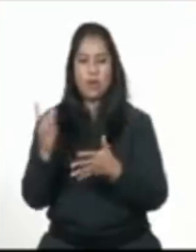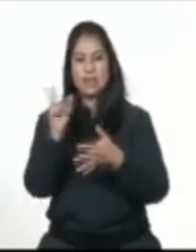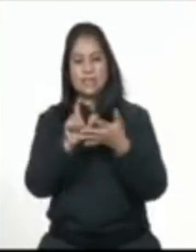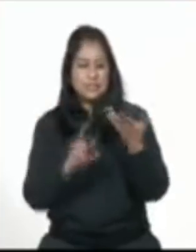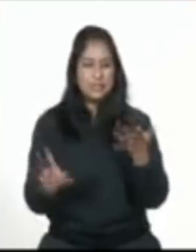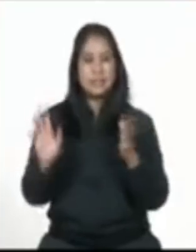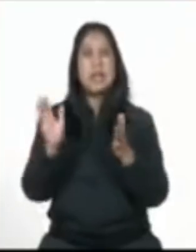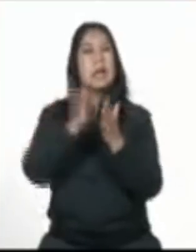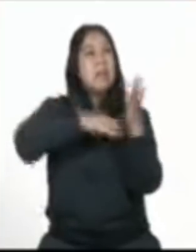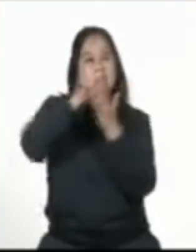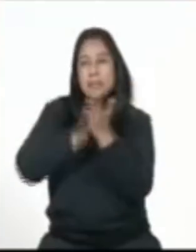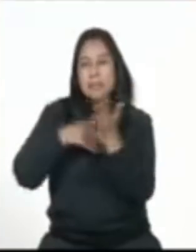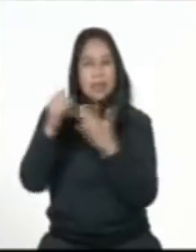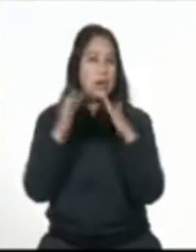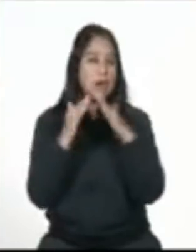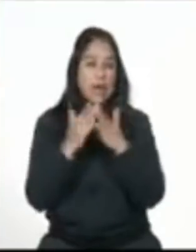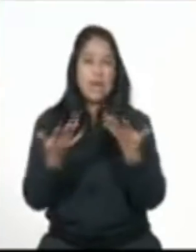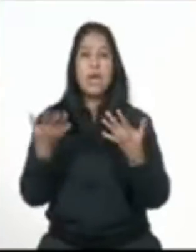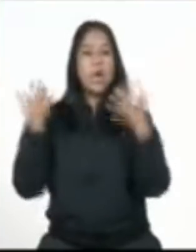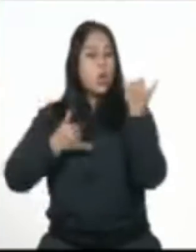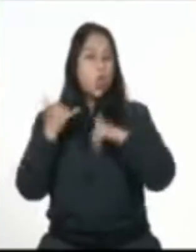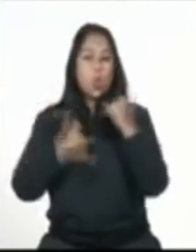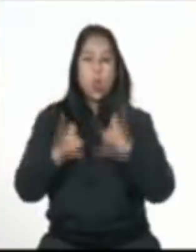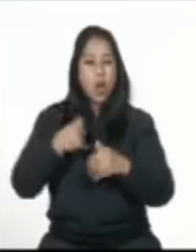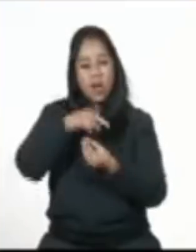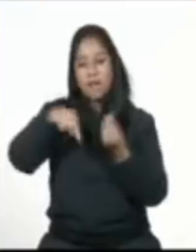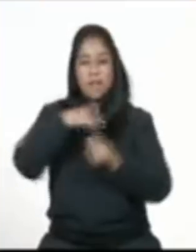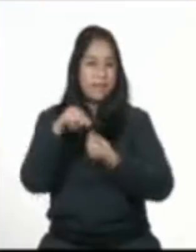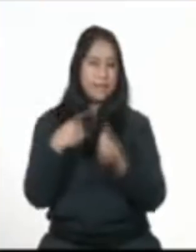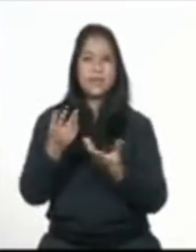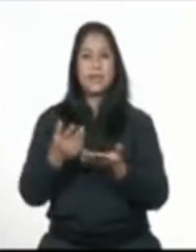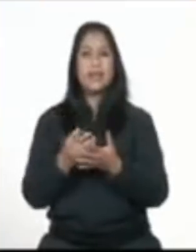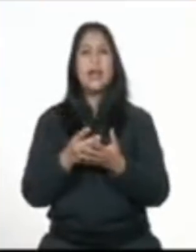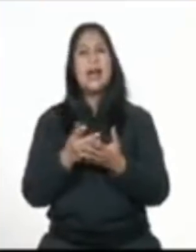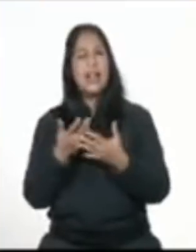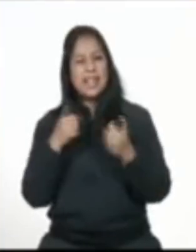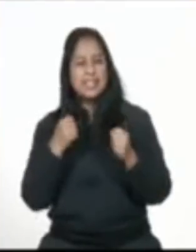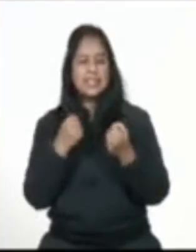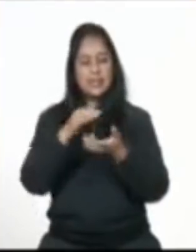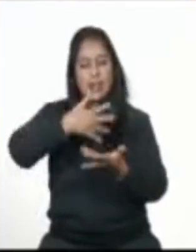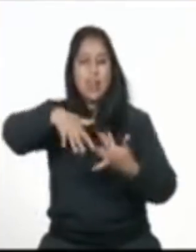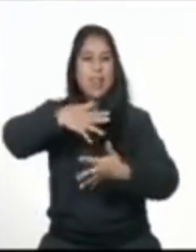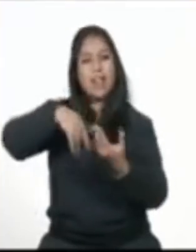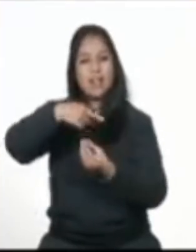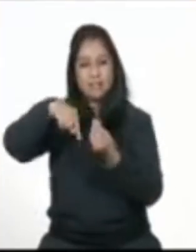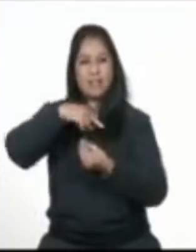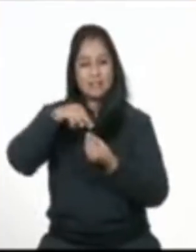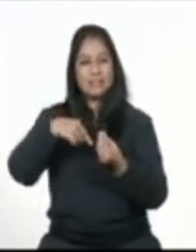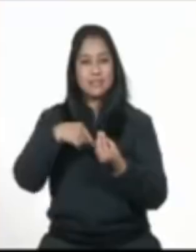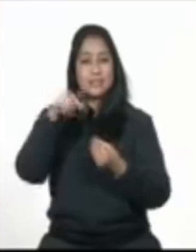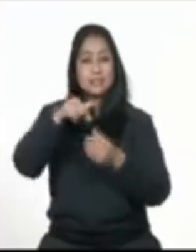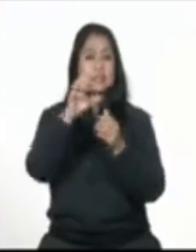tiempo para pintar su casa, juegue con su familia, con sus hijos, haga vida familiar este fin de semana.